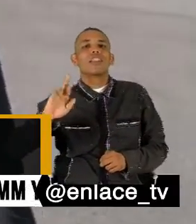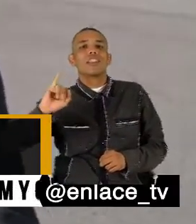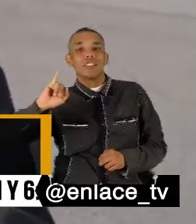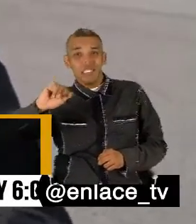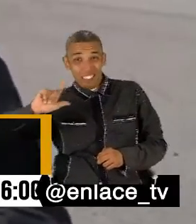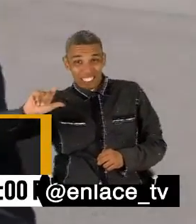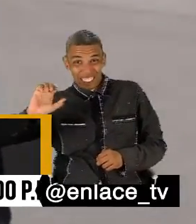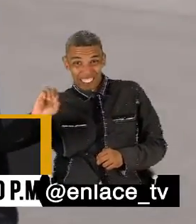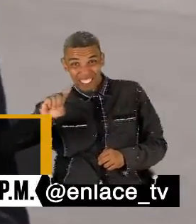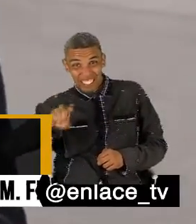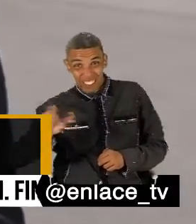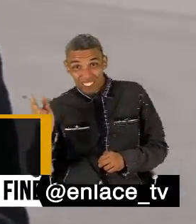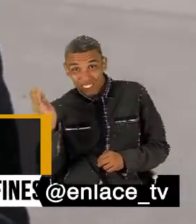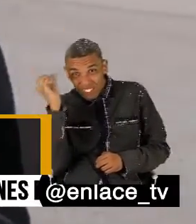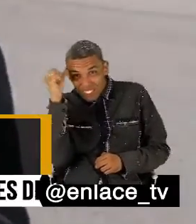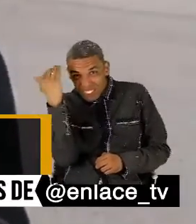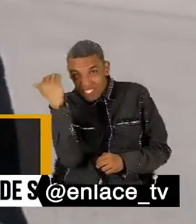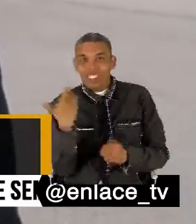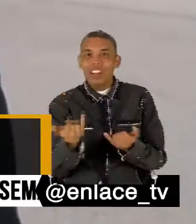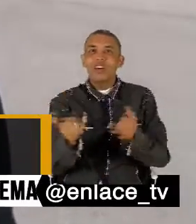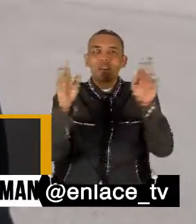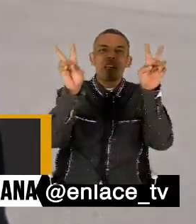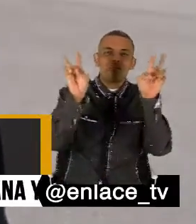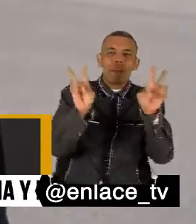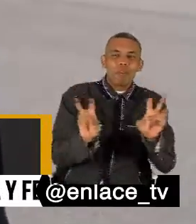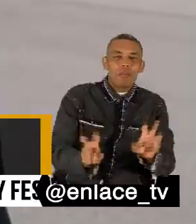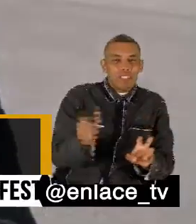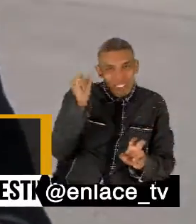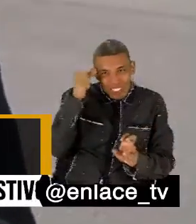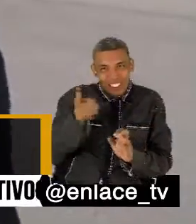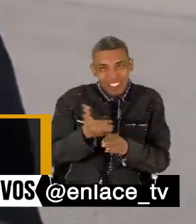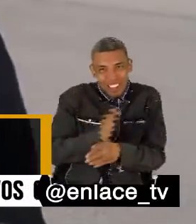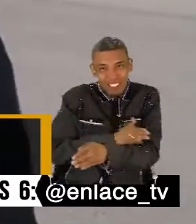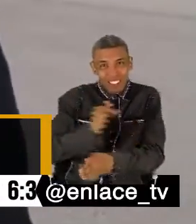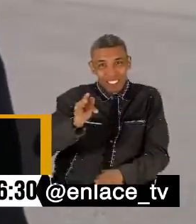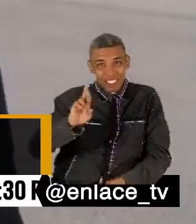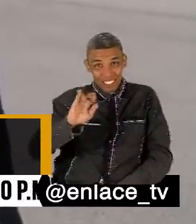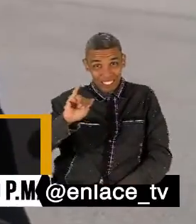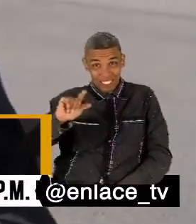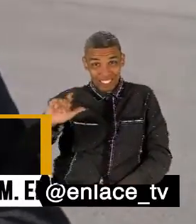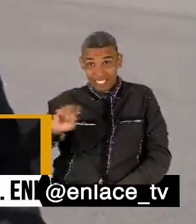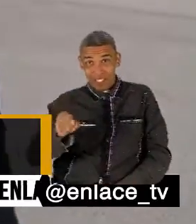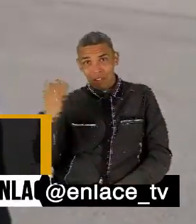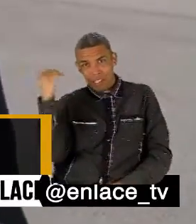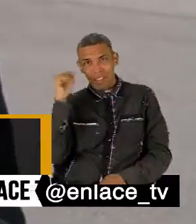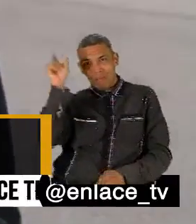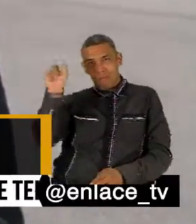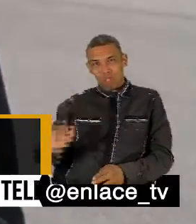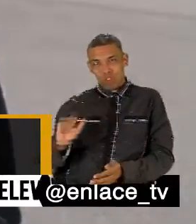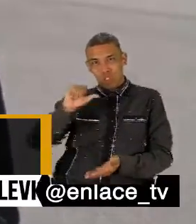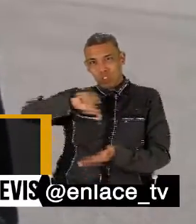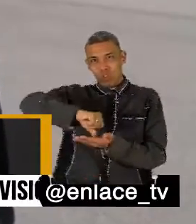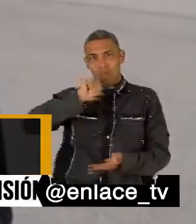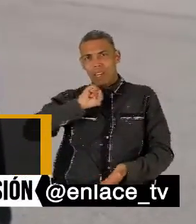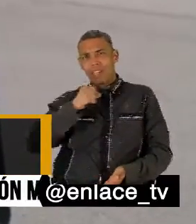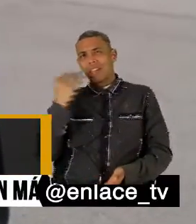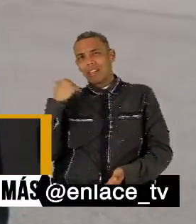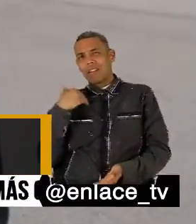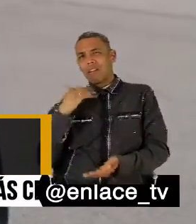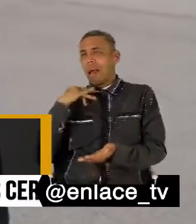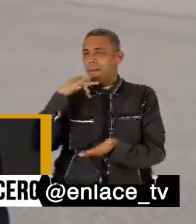acá, lo veíamos los titulares y veremos la nota en la emisión que está al aire a esta hora a través de Enlace